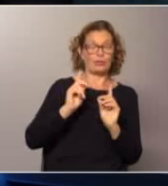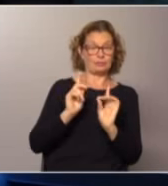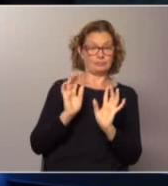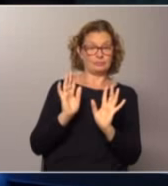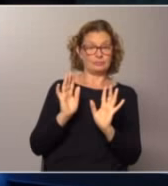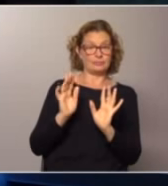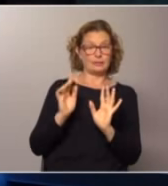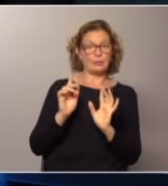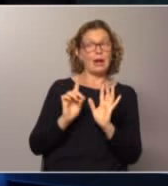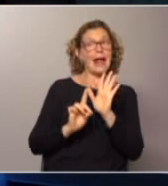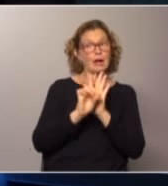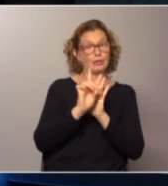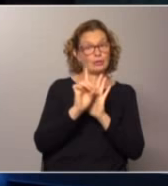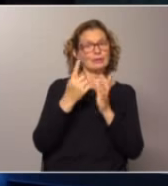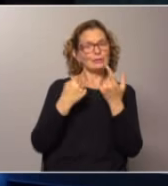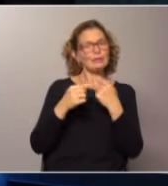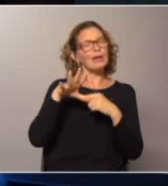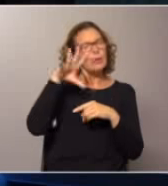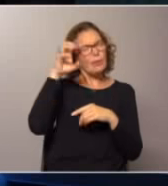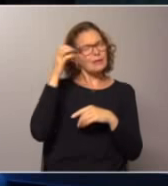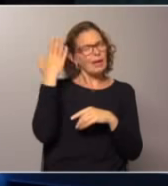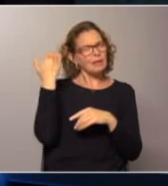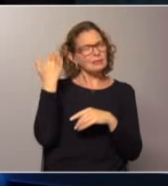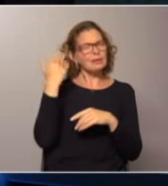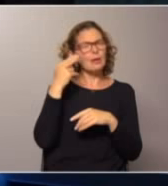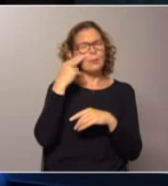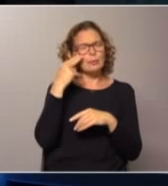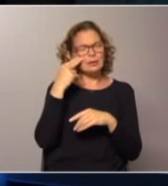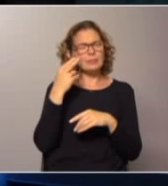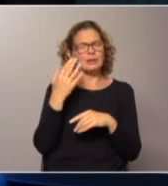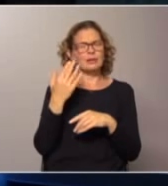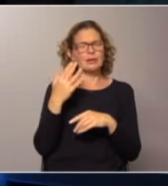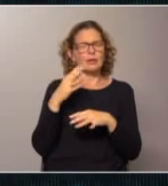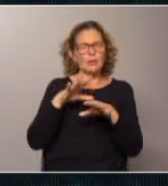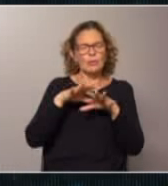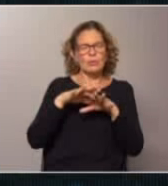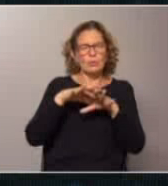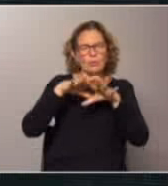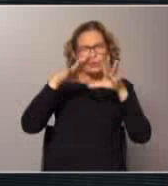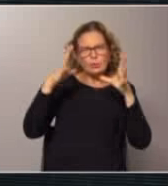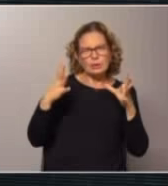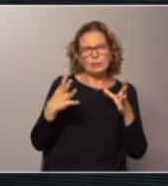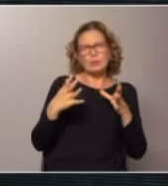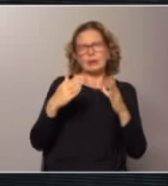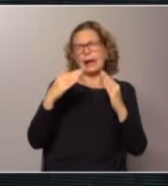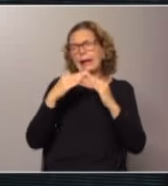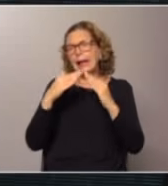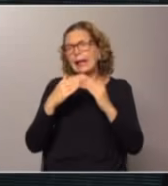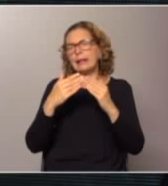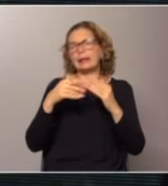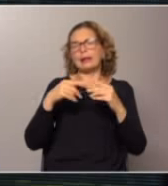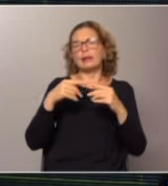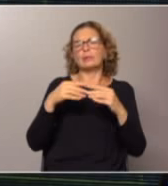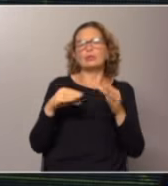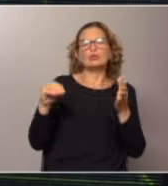pero él tocó al norte que fue recuerdan el estallido de la burbuja inmobiliaria sobre todo